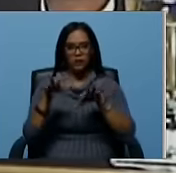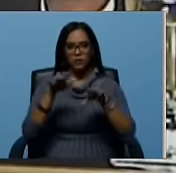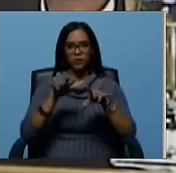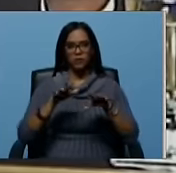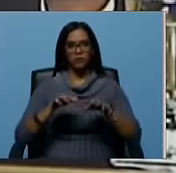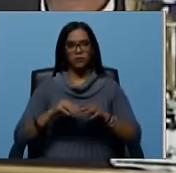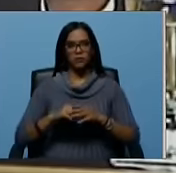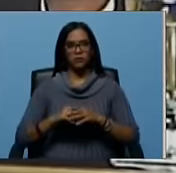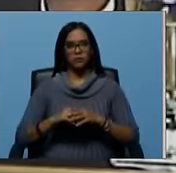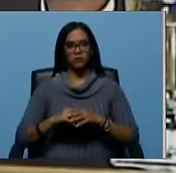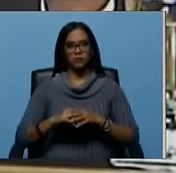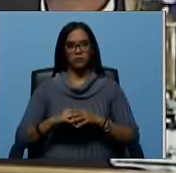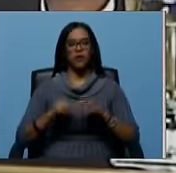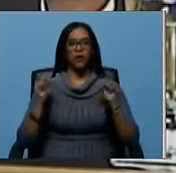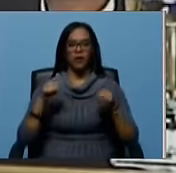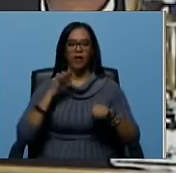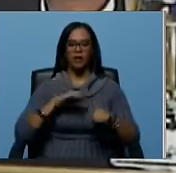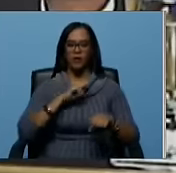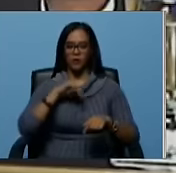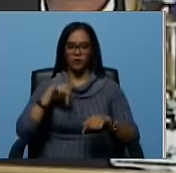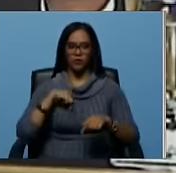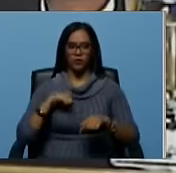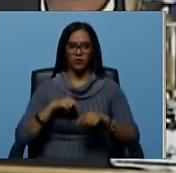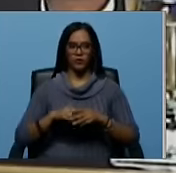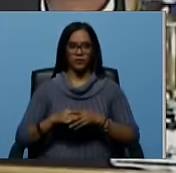la manipulación. Hoy están aquí con nosotros